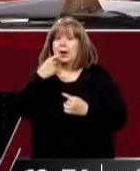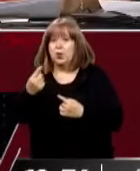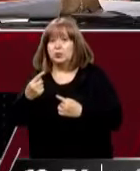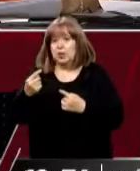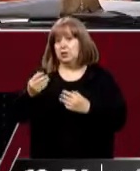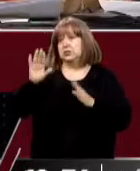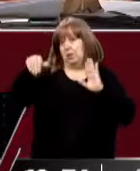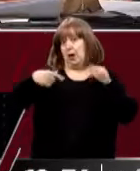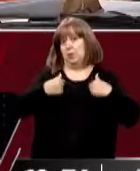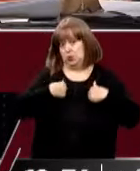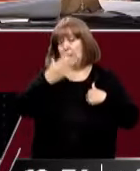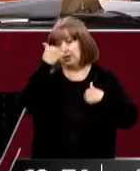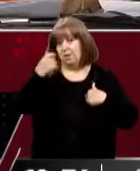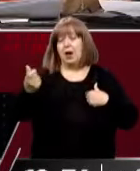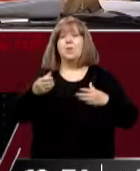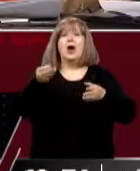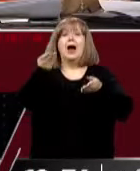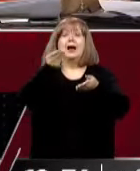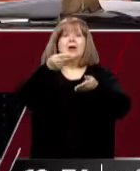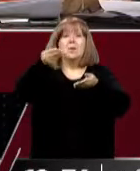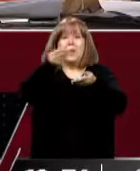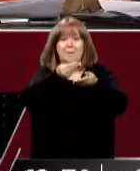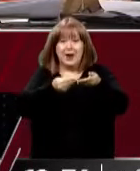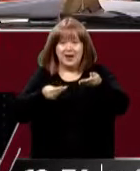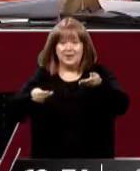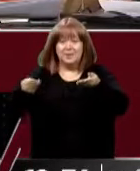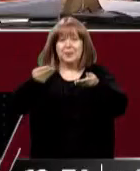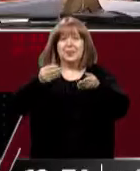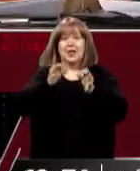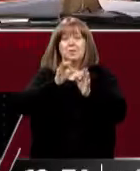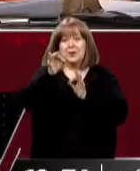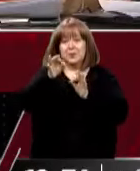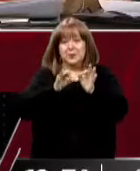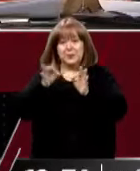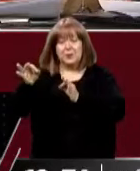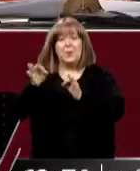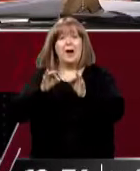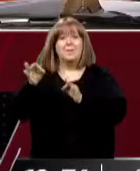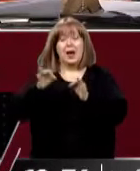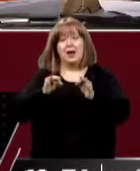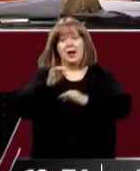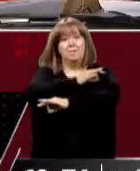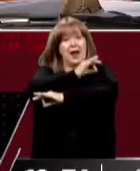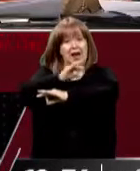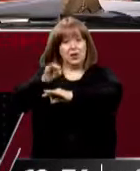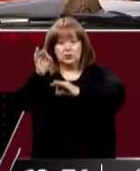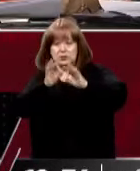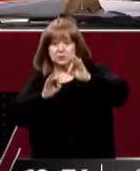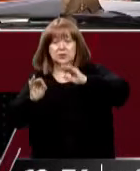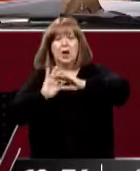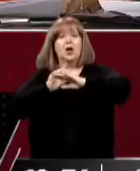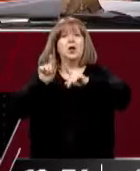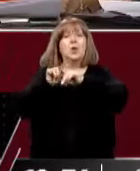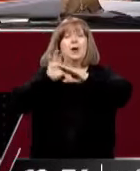fuimos parte, donde hay un mapa, inclusive con los logos de la provincia de Mendoza, con el proyecto Portezuelo del